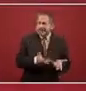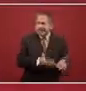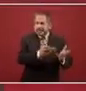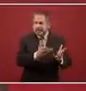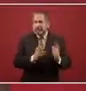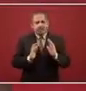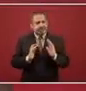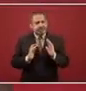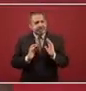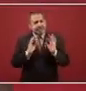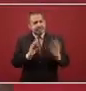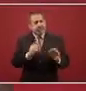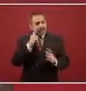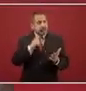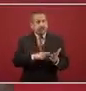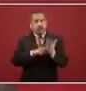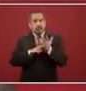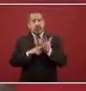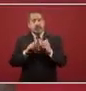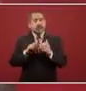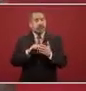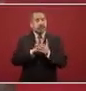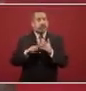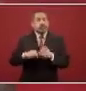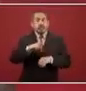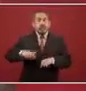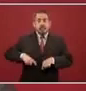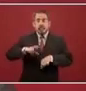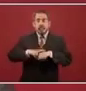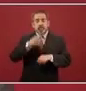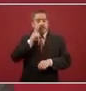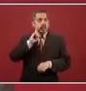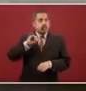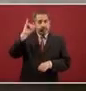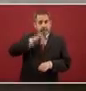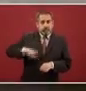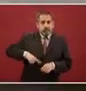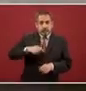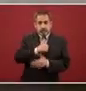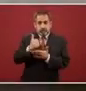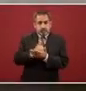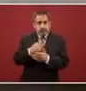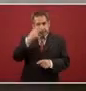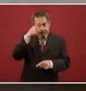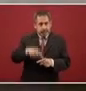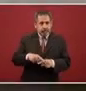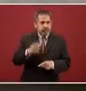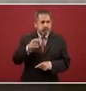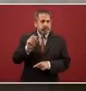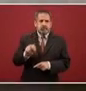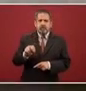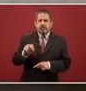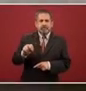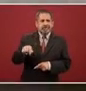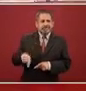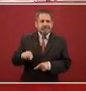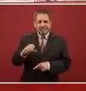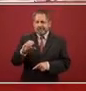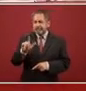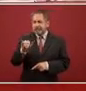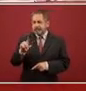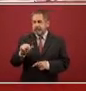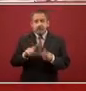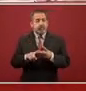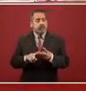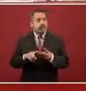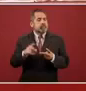uno de los mejores ejemplos lo tenemos en la gobernadora o jefa de gobierno de la Ciudad de México, la doctora Sheinbaum, y también en el gobernador Alfredo del Mazo,